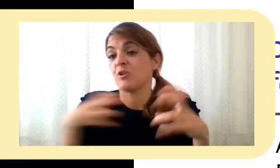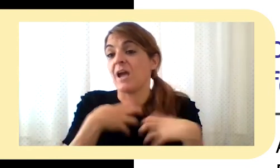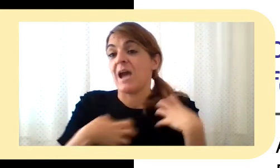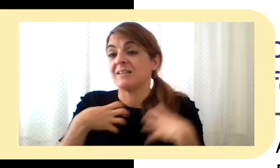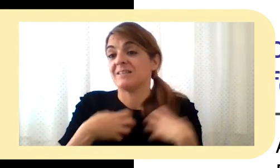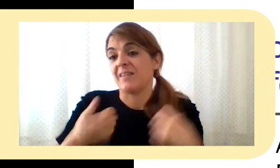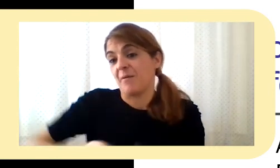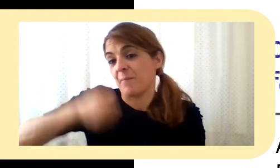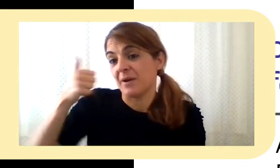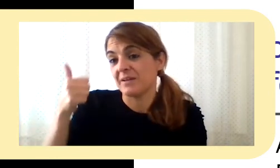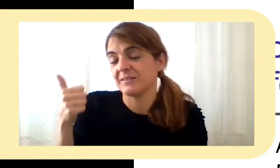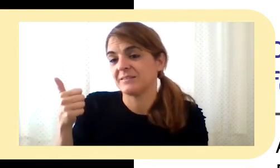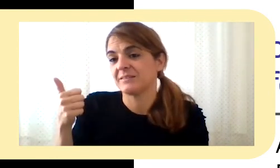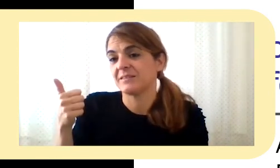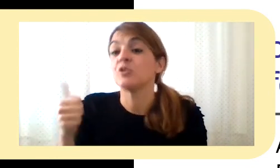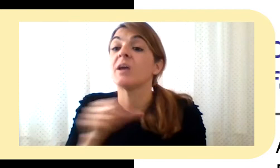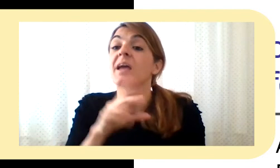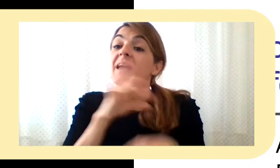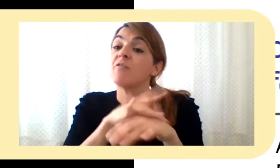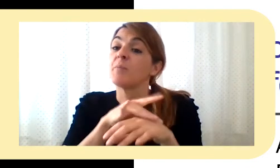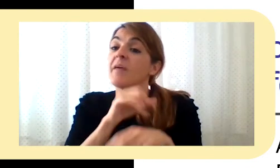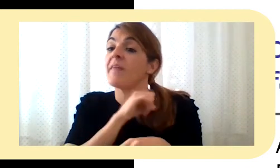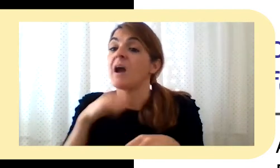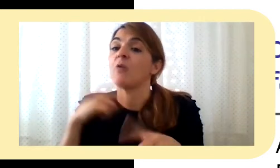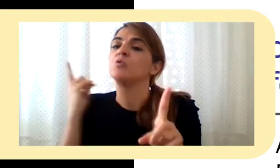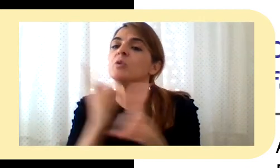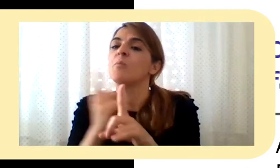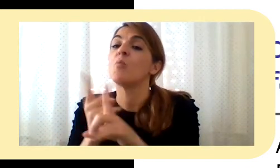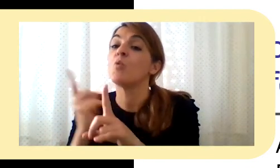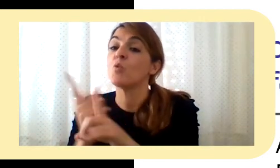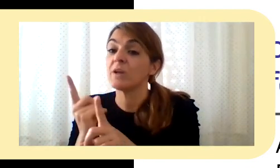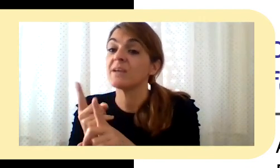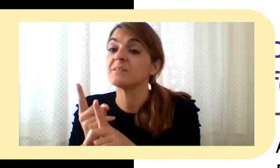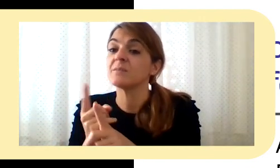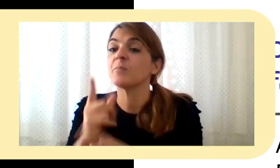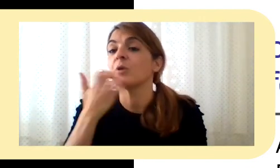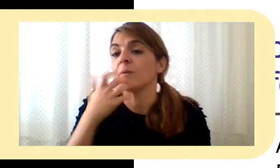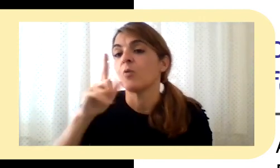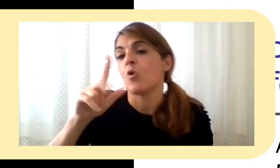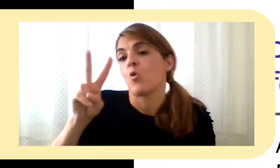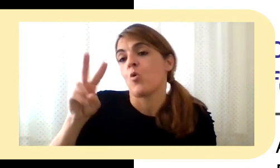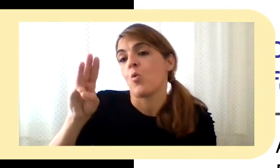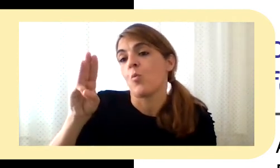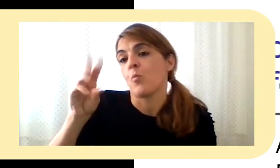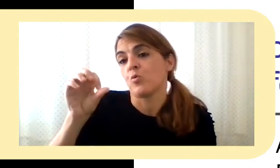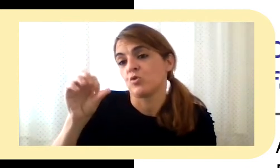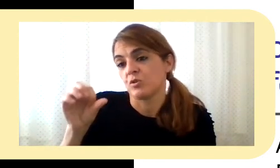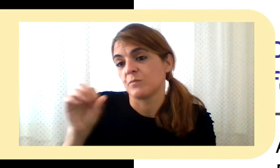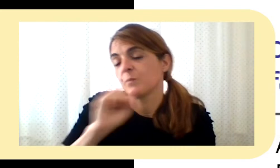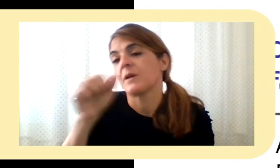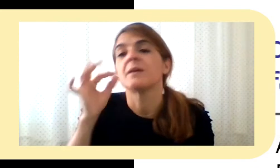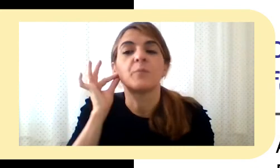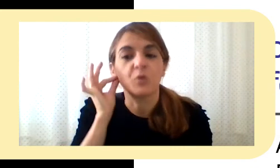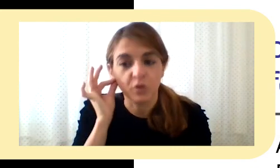autoinmunes que son de predominio entre mujeres. El lupus, 9 mujeres por un hombre que la puede tener, pero la tiroiditis autoinmune, la más